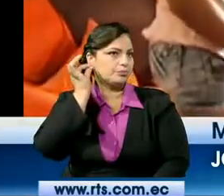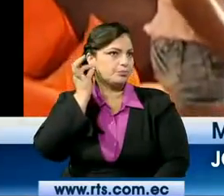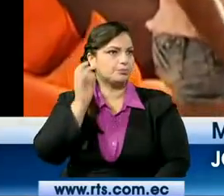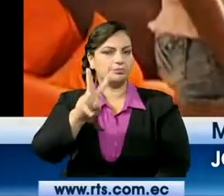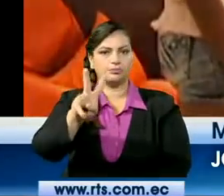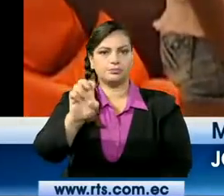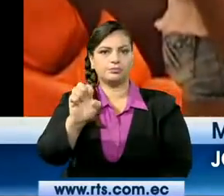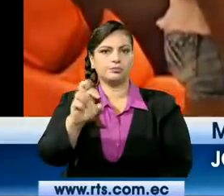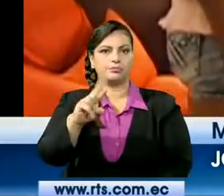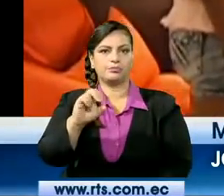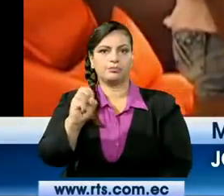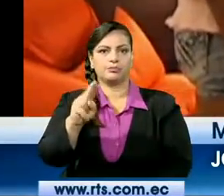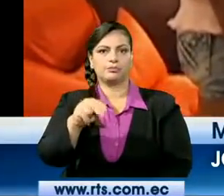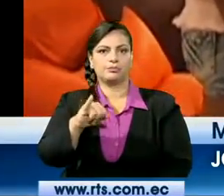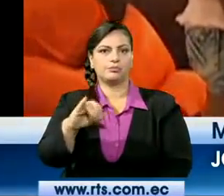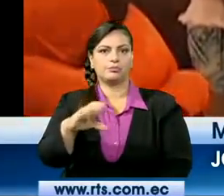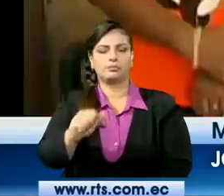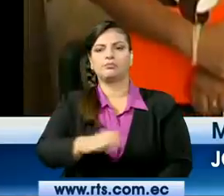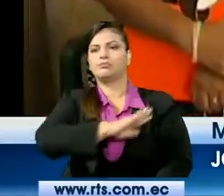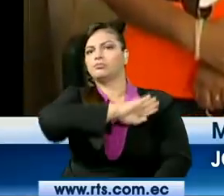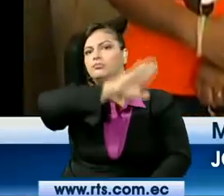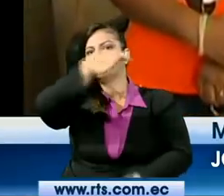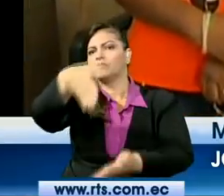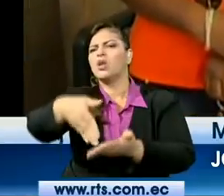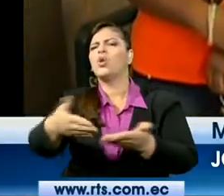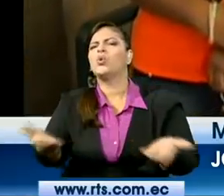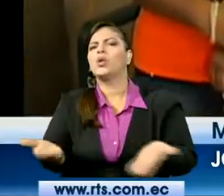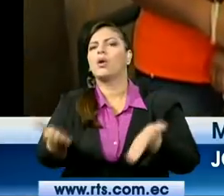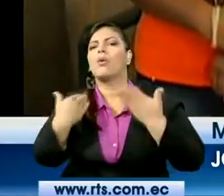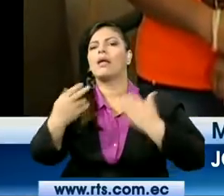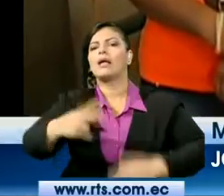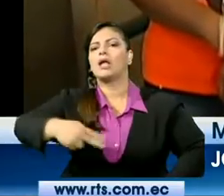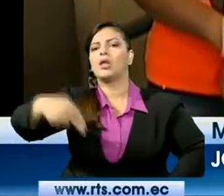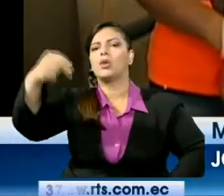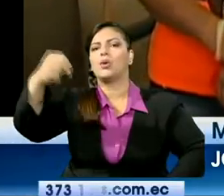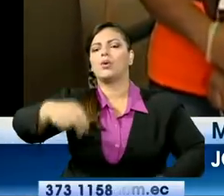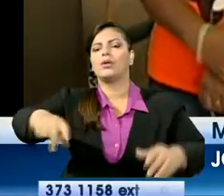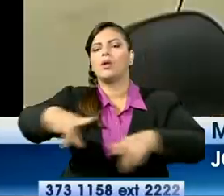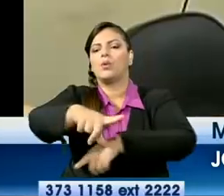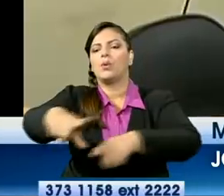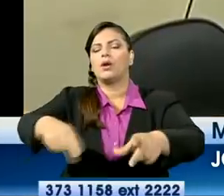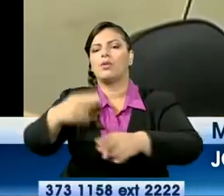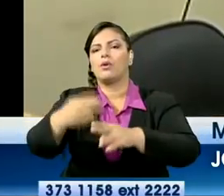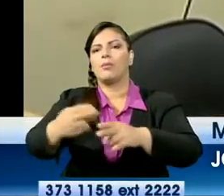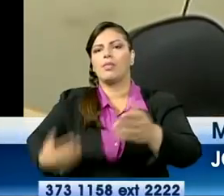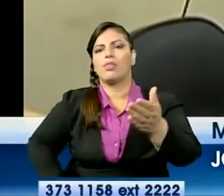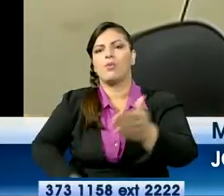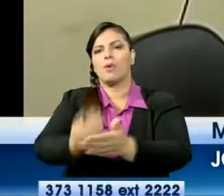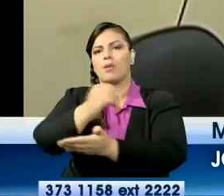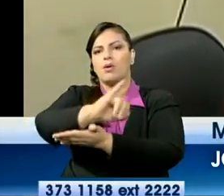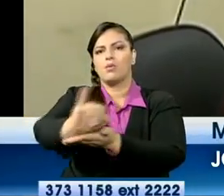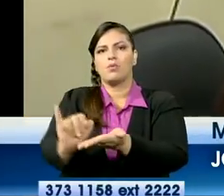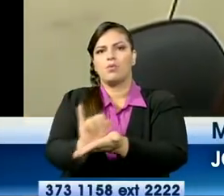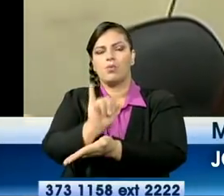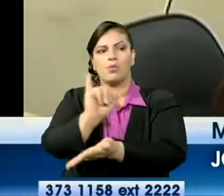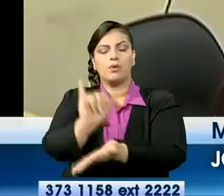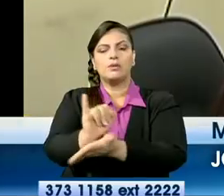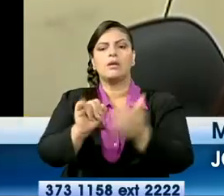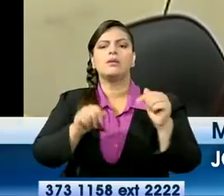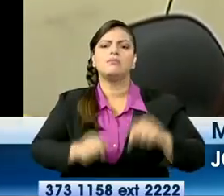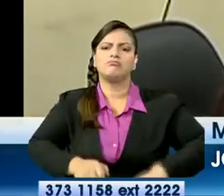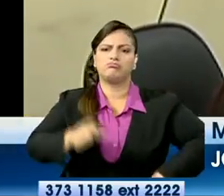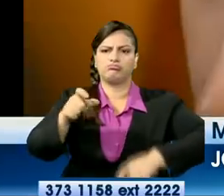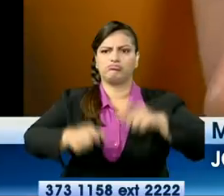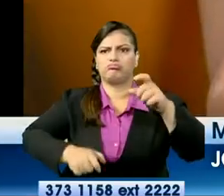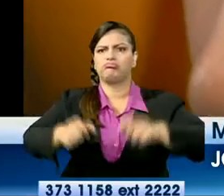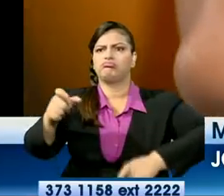Fue recibida en varios hogares, quienes relataban su preocupación por las enfermedades invernales que no dan tregua